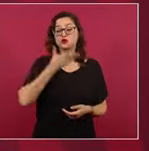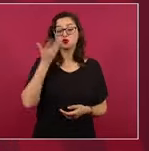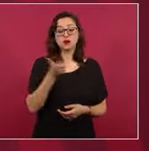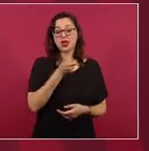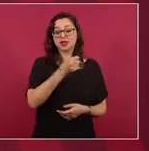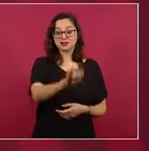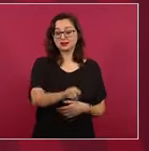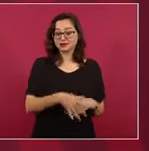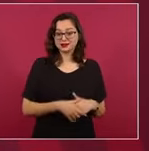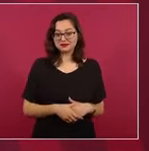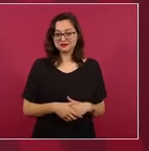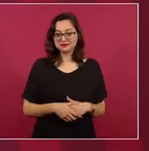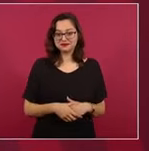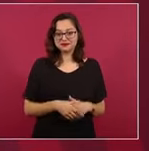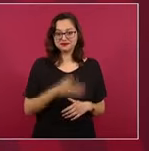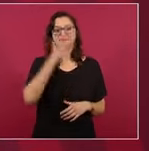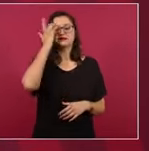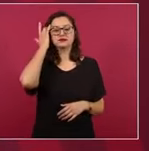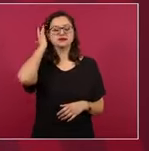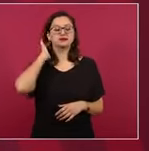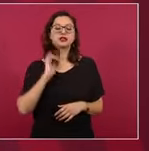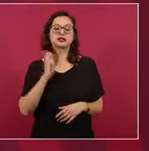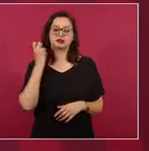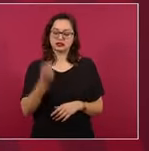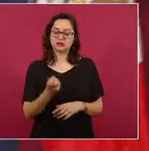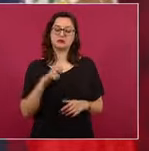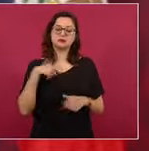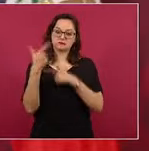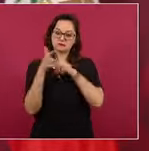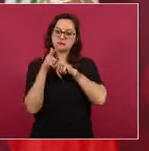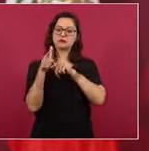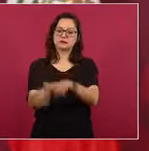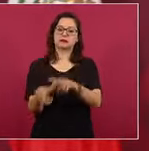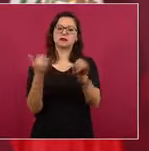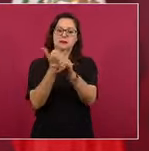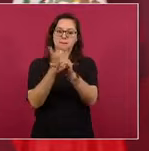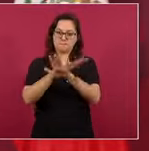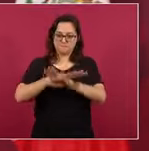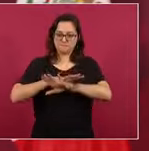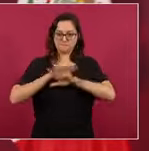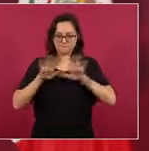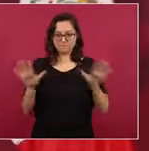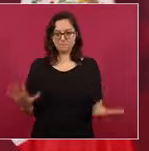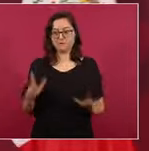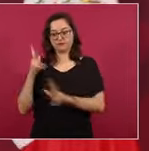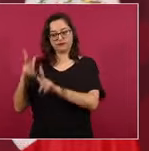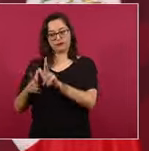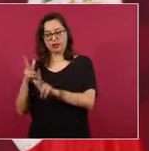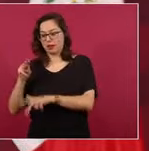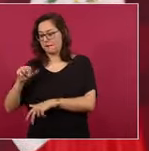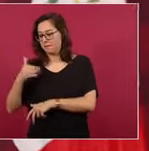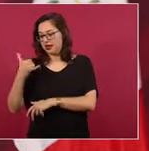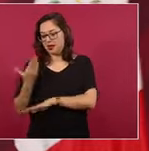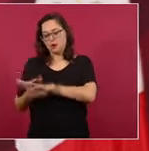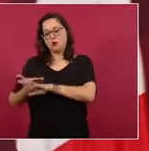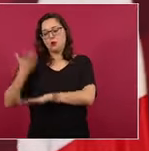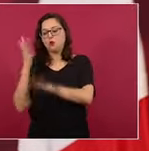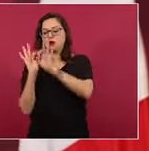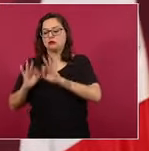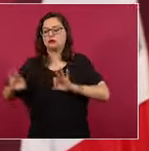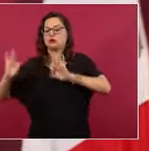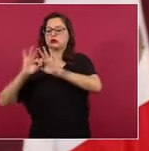a continuar. Es el Tren Maya, una obra importantísima